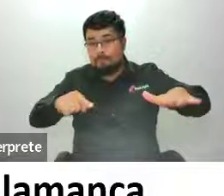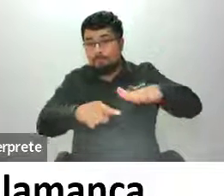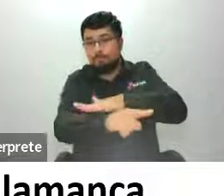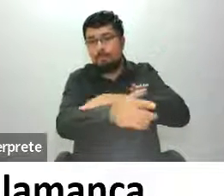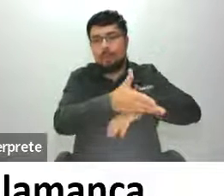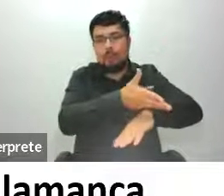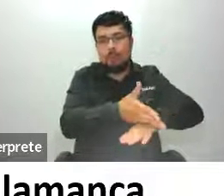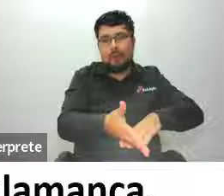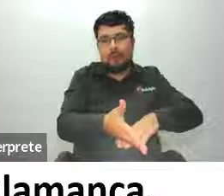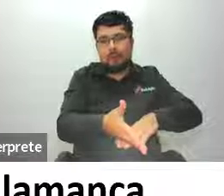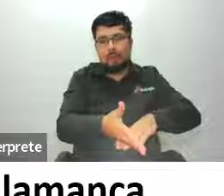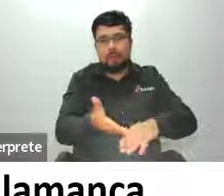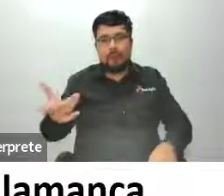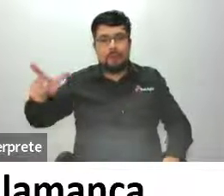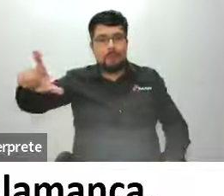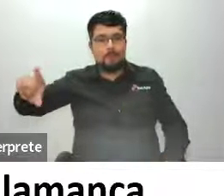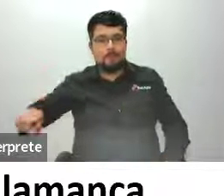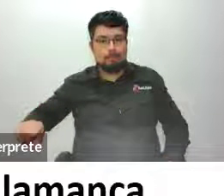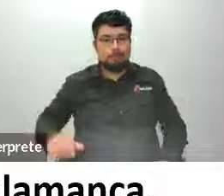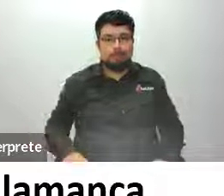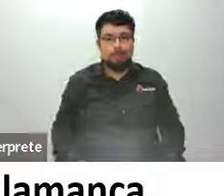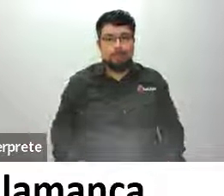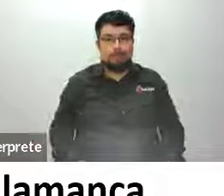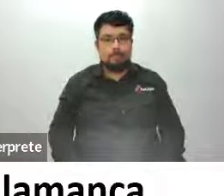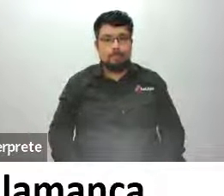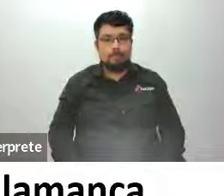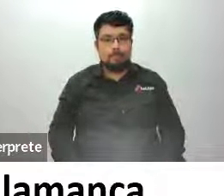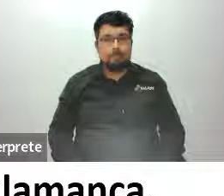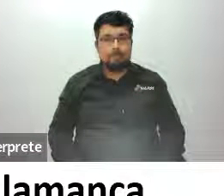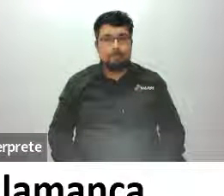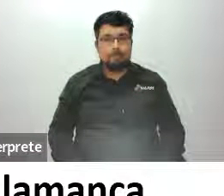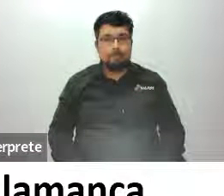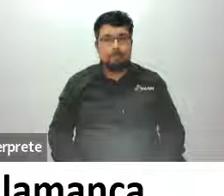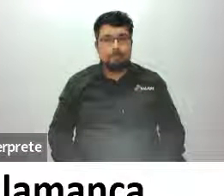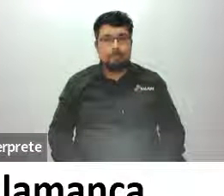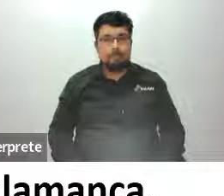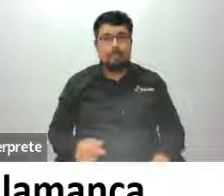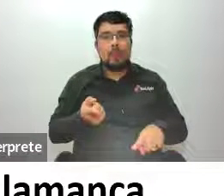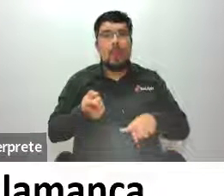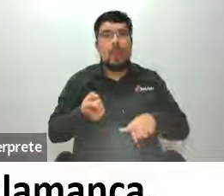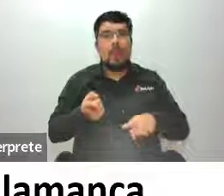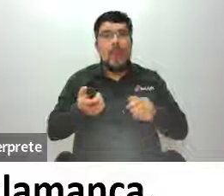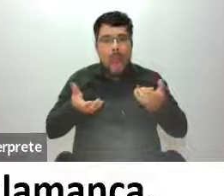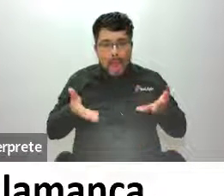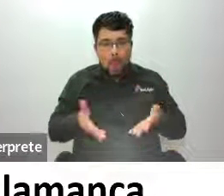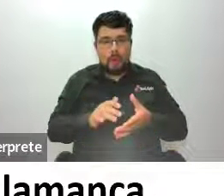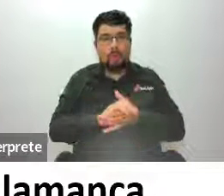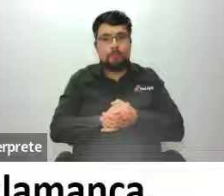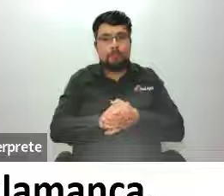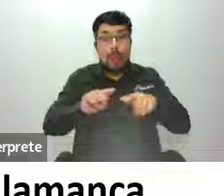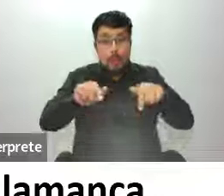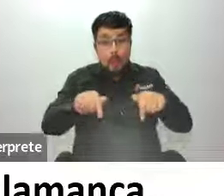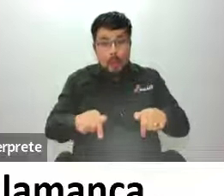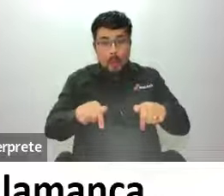Ahora, Para que haya un contexto lingüístico